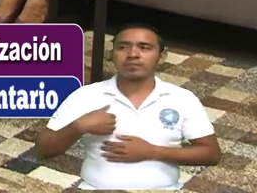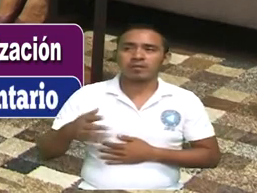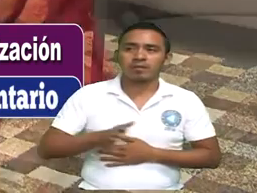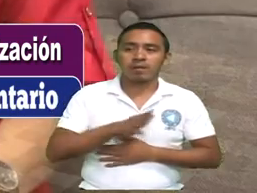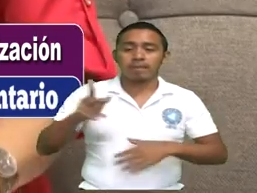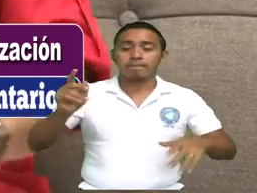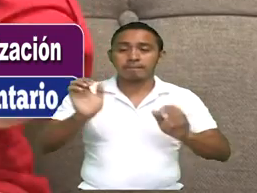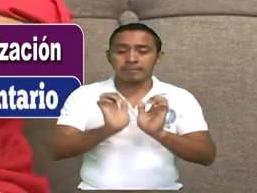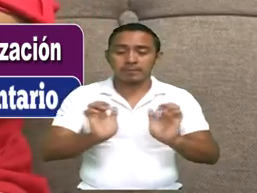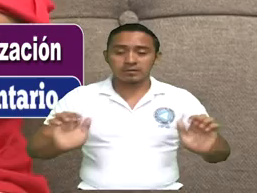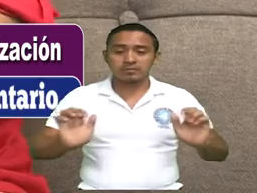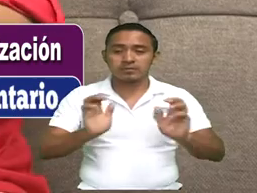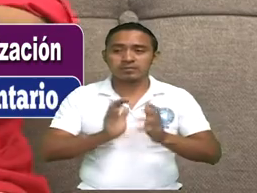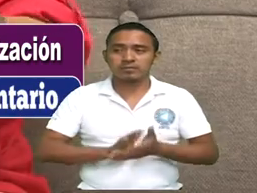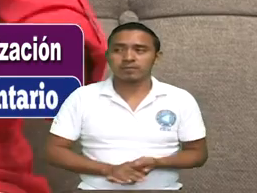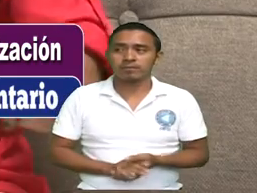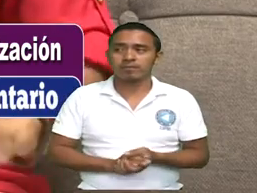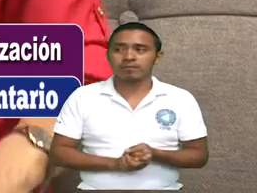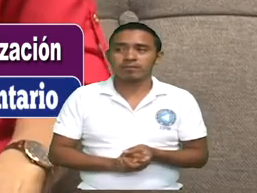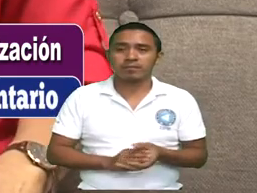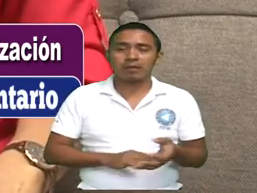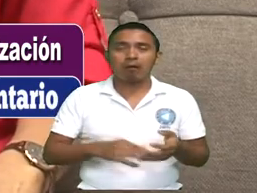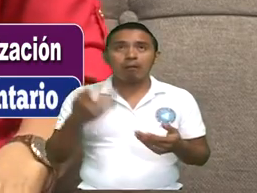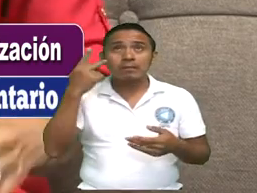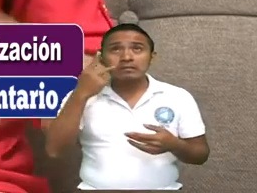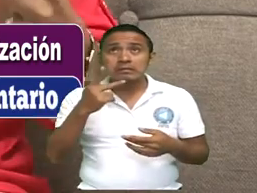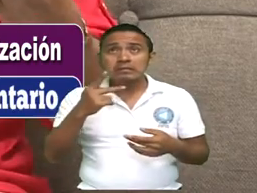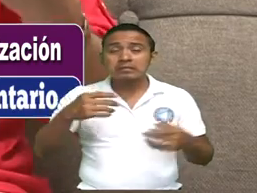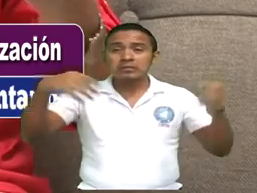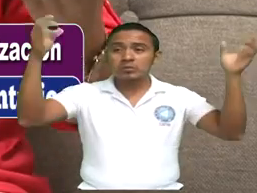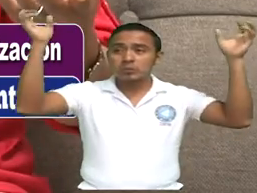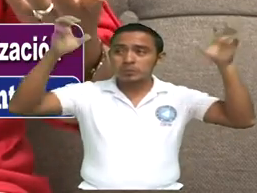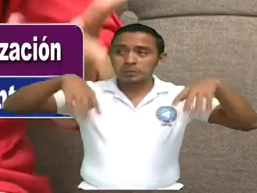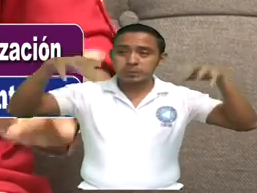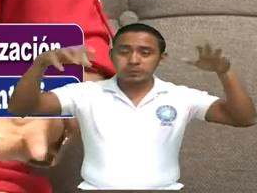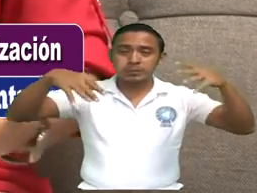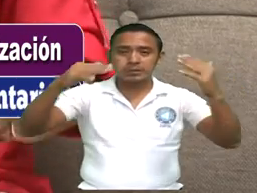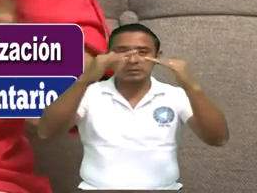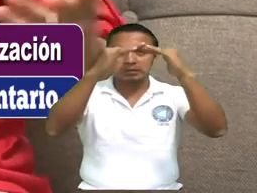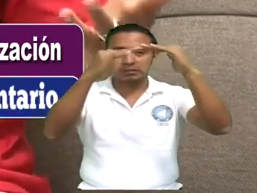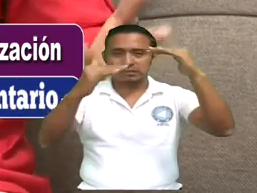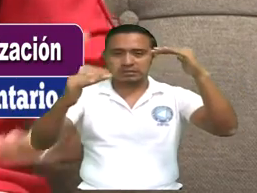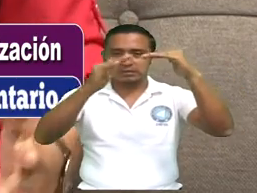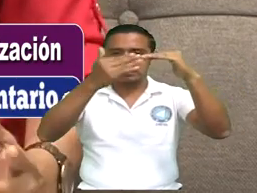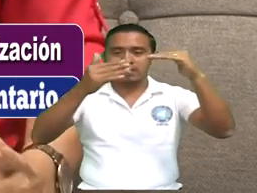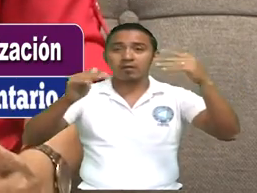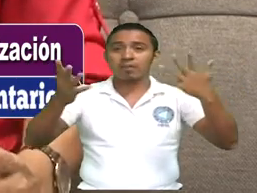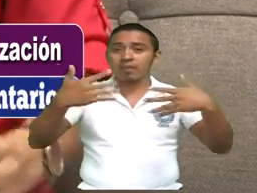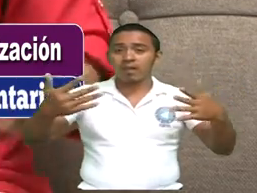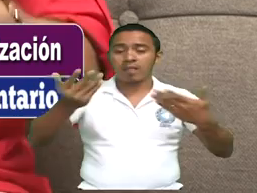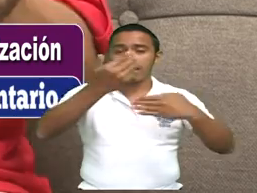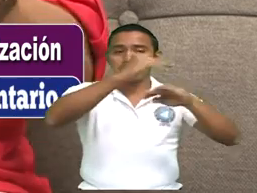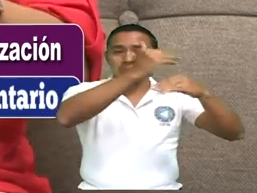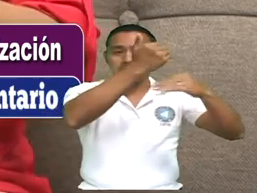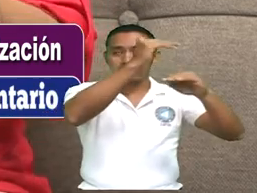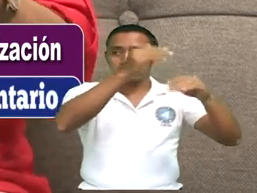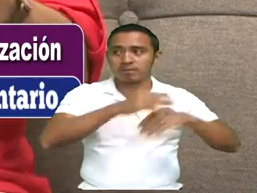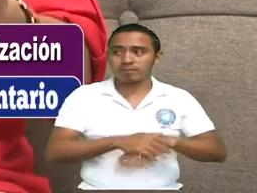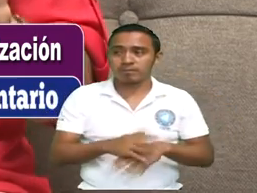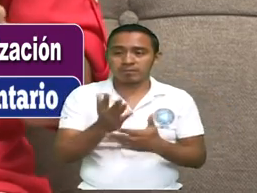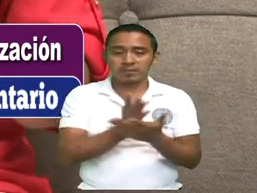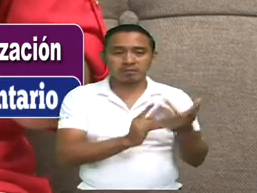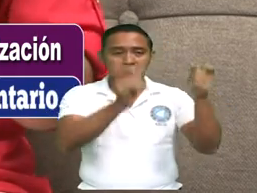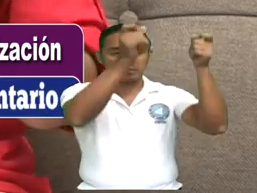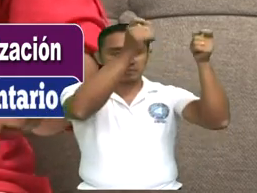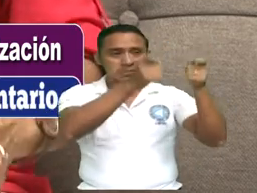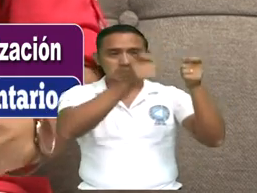daba primaria me tocó sortear la lluvia, porque las escuelas no tenían ventanas, solamente algunos